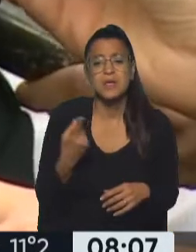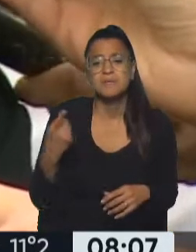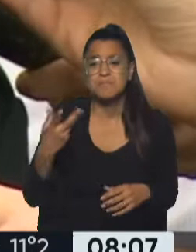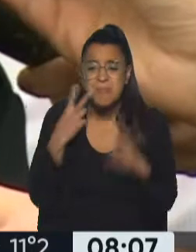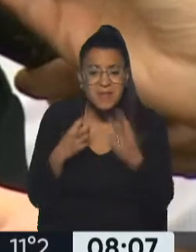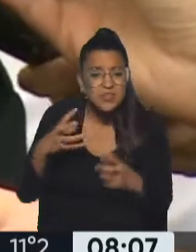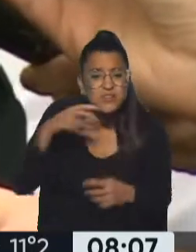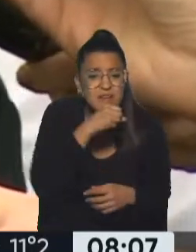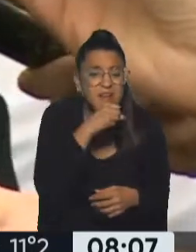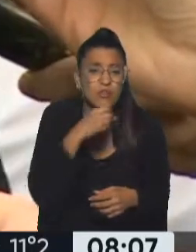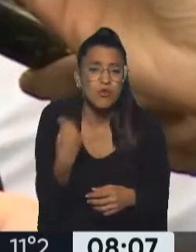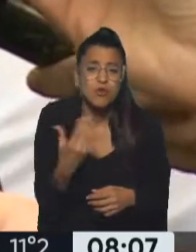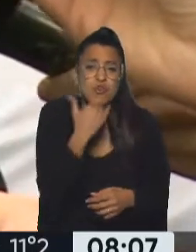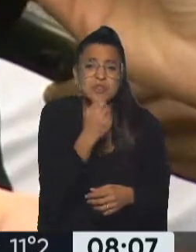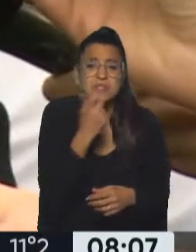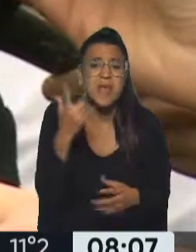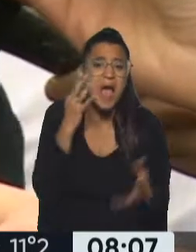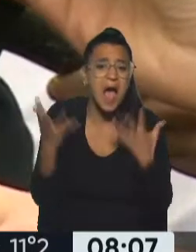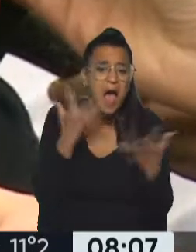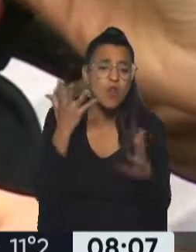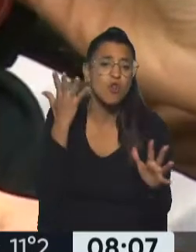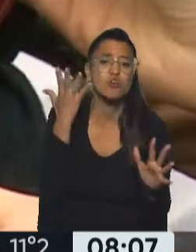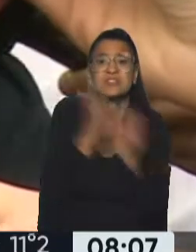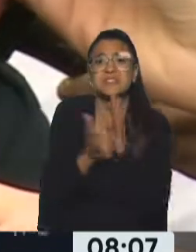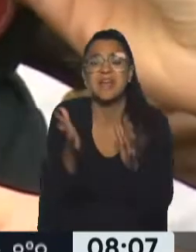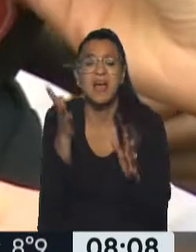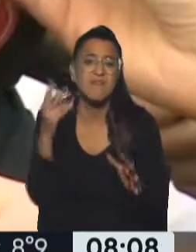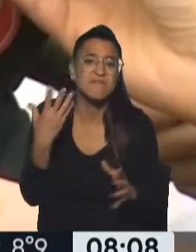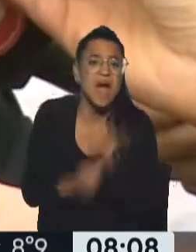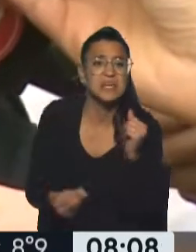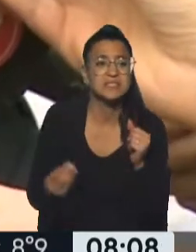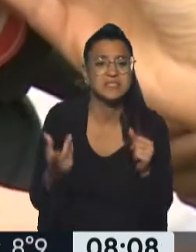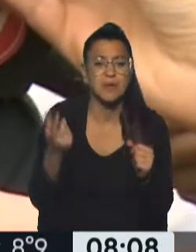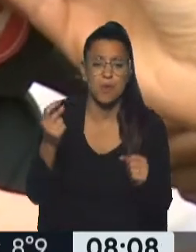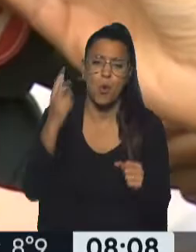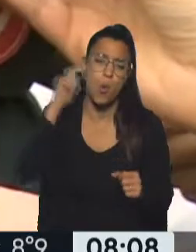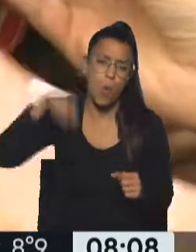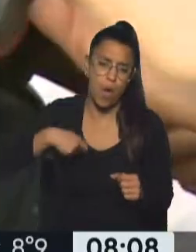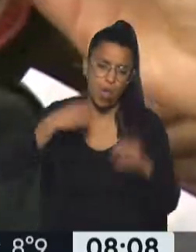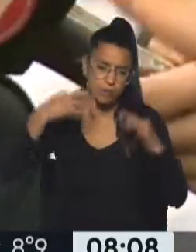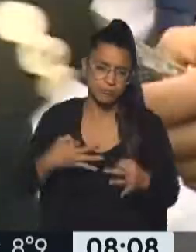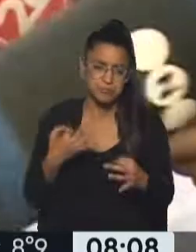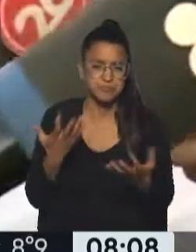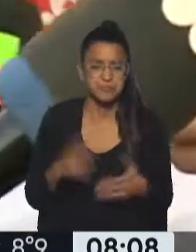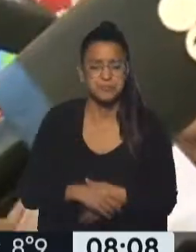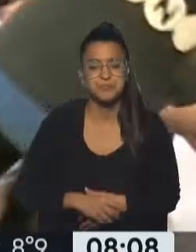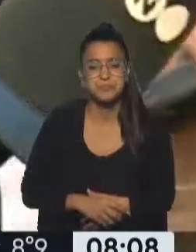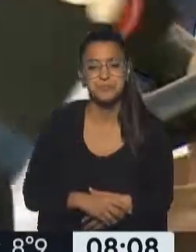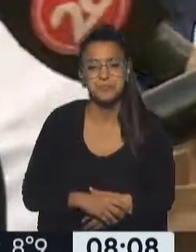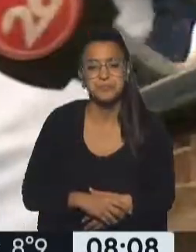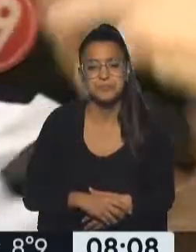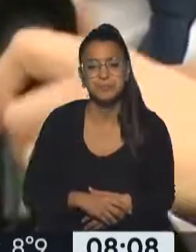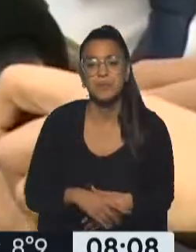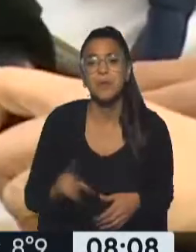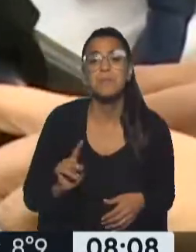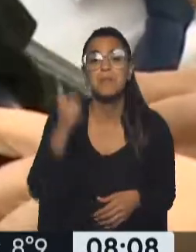sumario, de ninguna manera, a no ser que haya existido algún tipo de filtración, cosa que no creo porque el juzgado es muy serio, no podría existir. ¿Qué no conoce de que le imputan entonces, doctor?